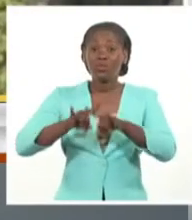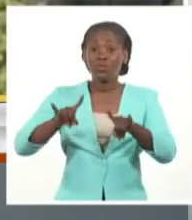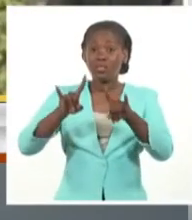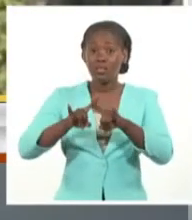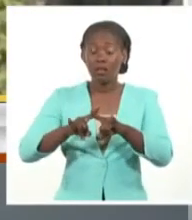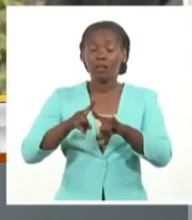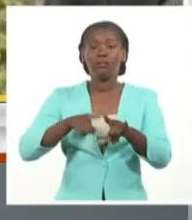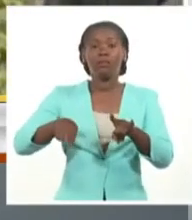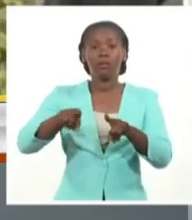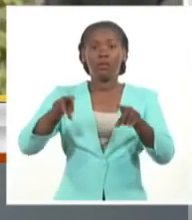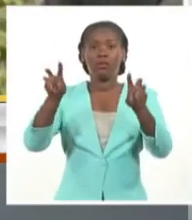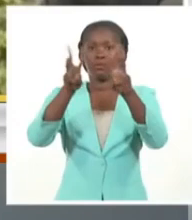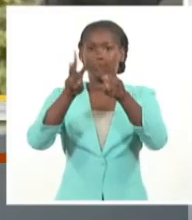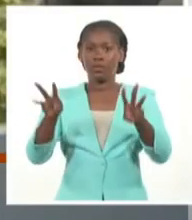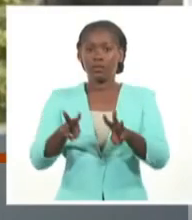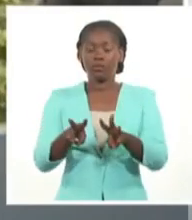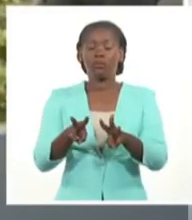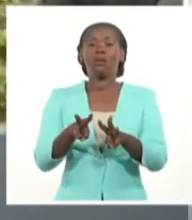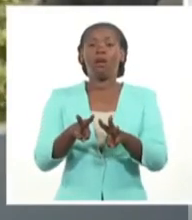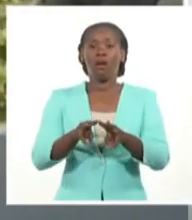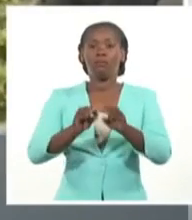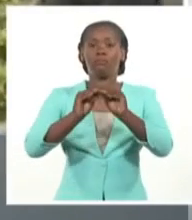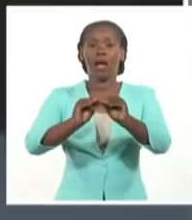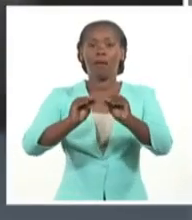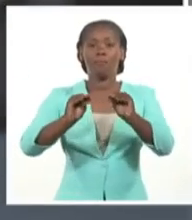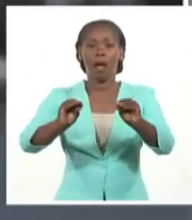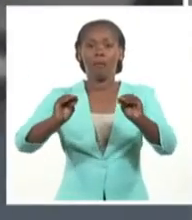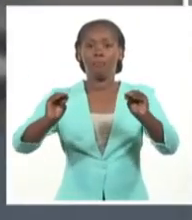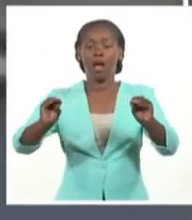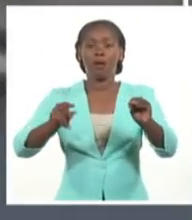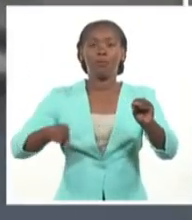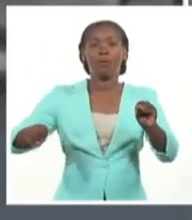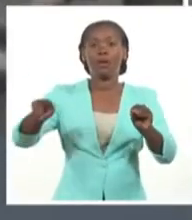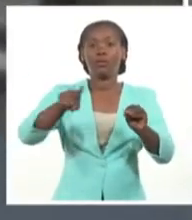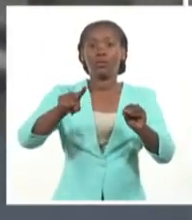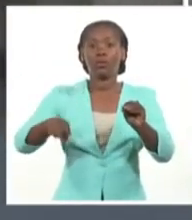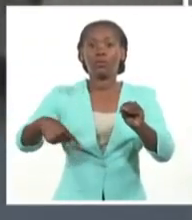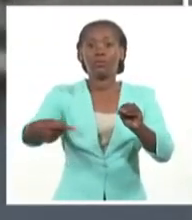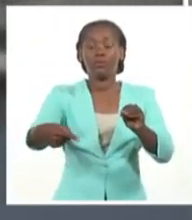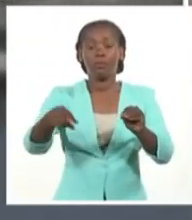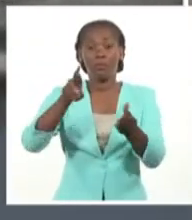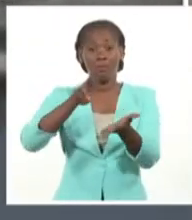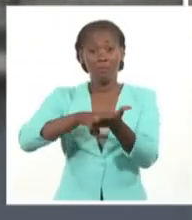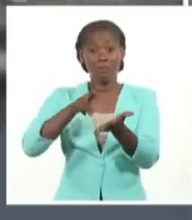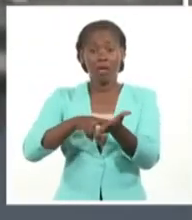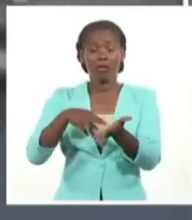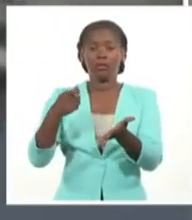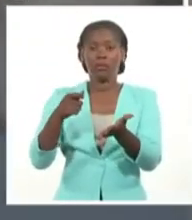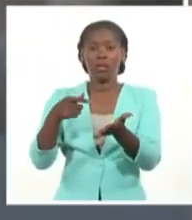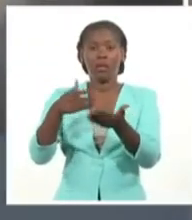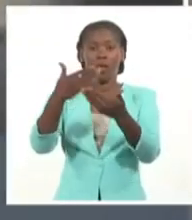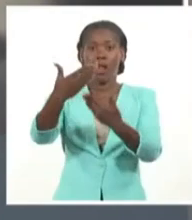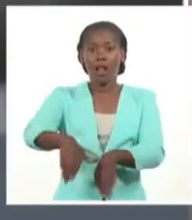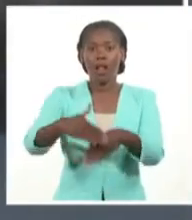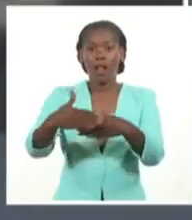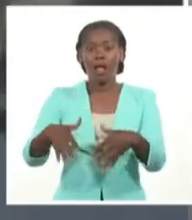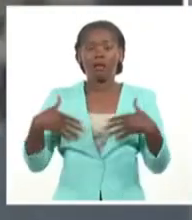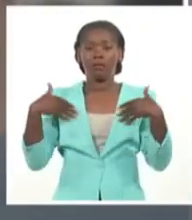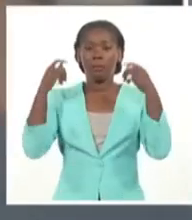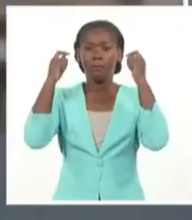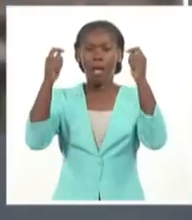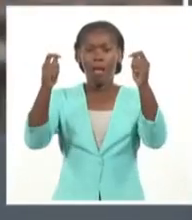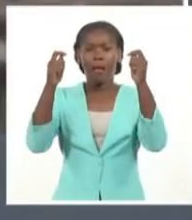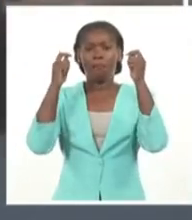ante esta situación, convocó al pueblo a manifestarse el próximo martes, cuando tendrá lugar la tercera reunión de diálogo